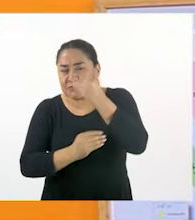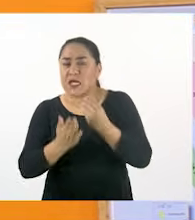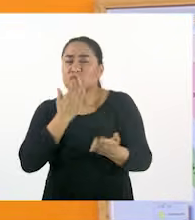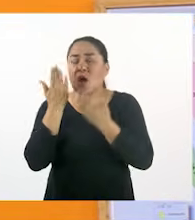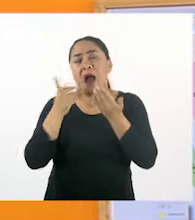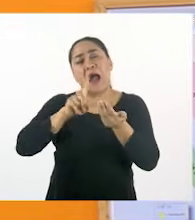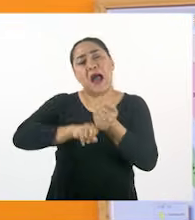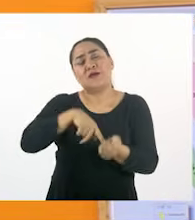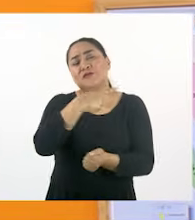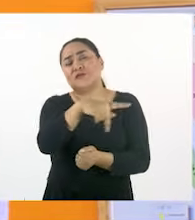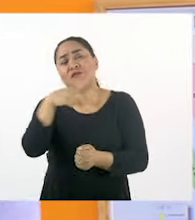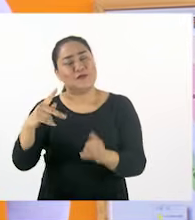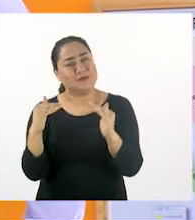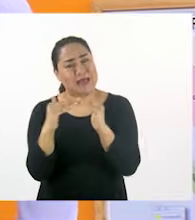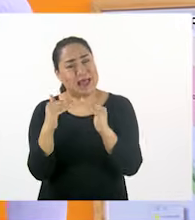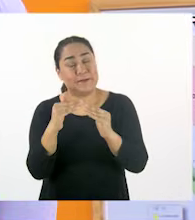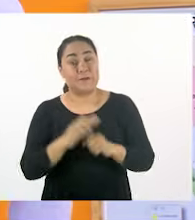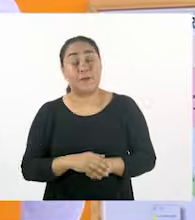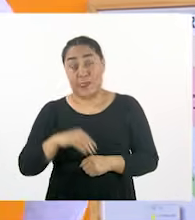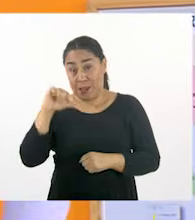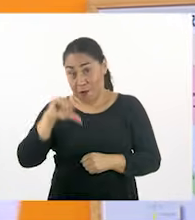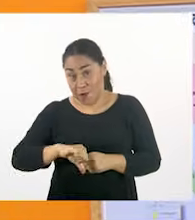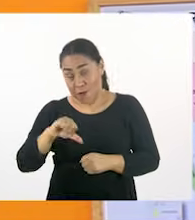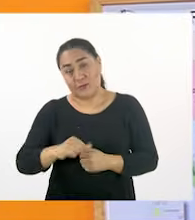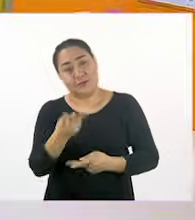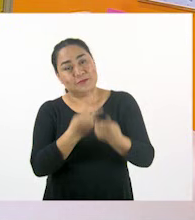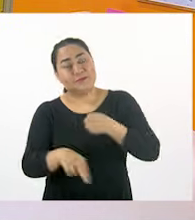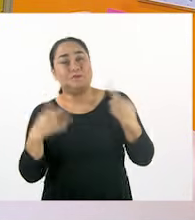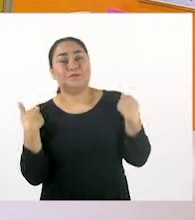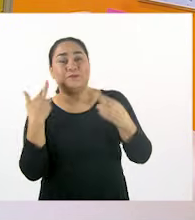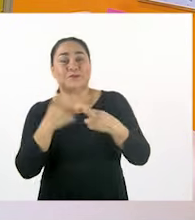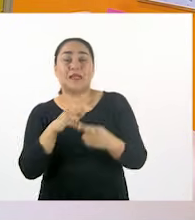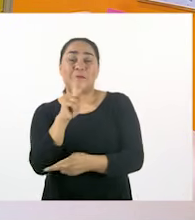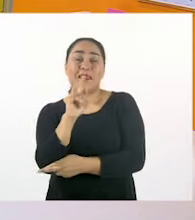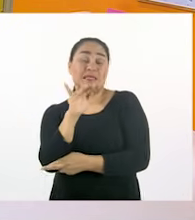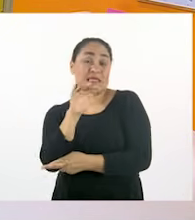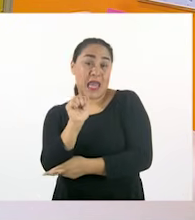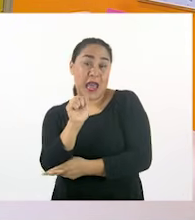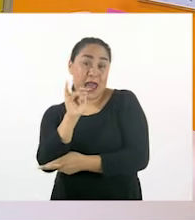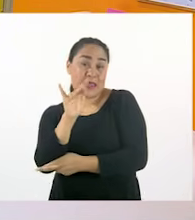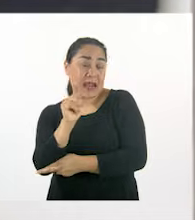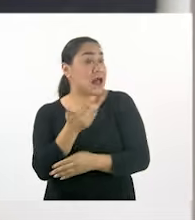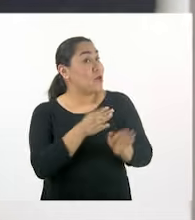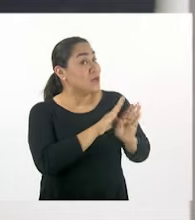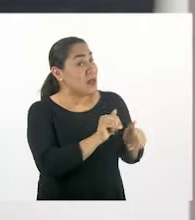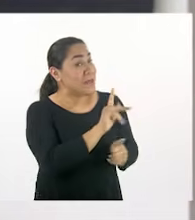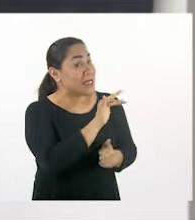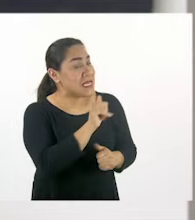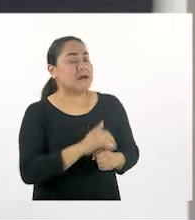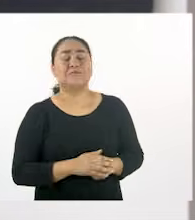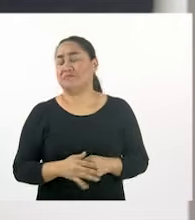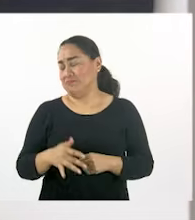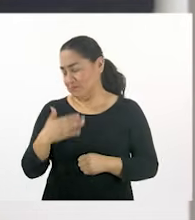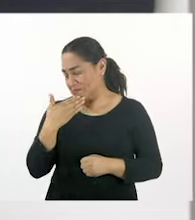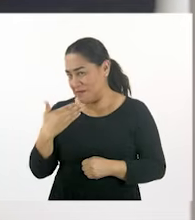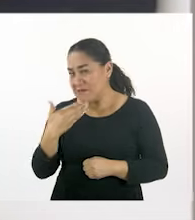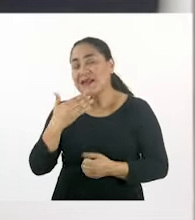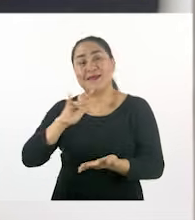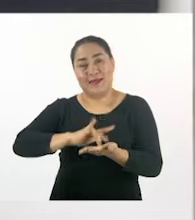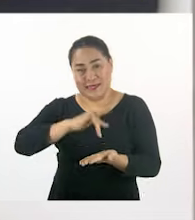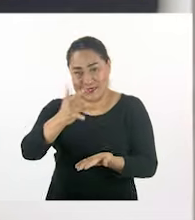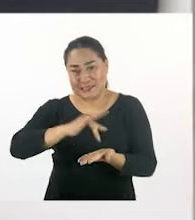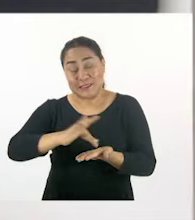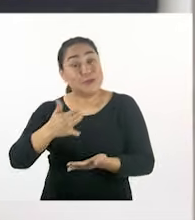nuestros hogares. Y hoy nos acompaña la profesora Patricia Alcántara. Patricia, ¿cómo estás? Muy bien, gracias.